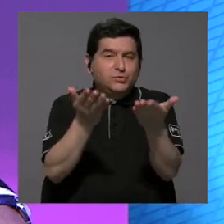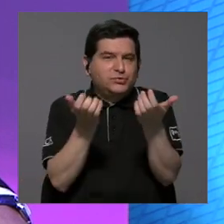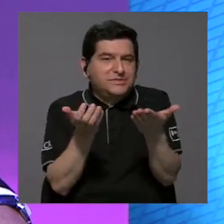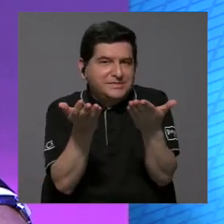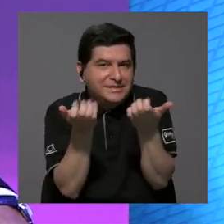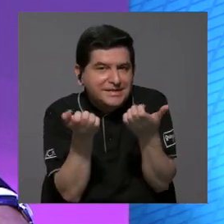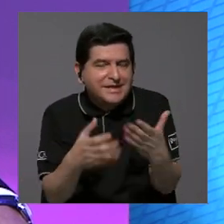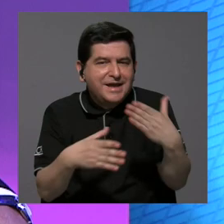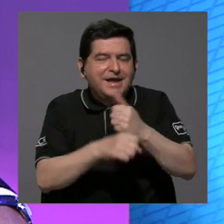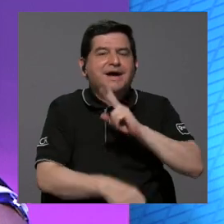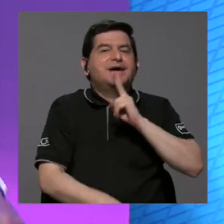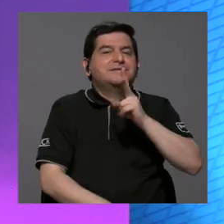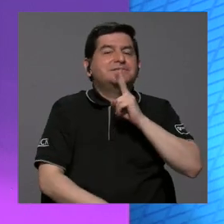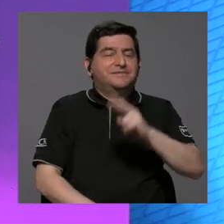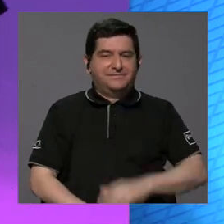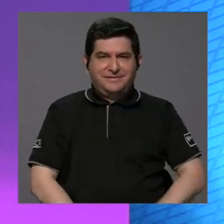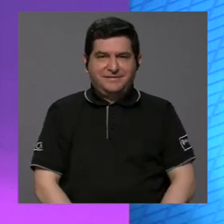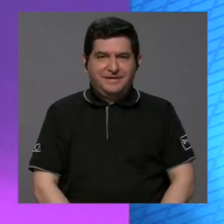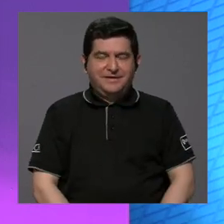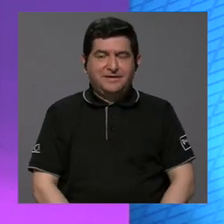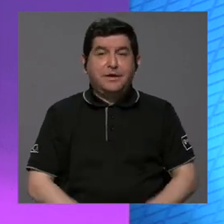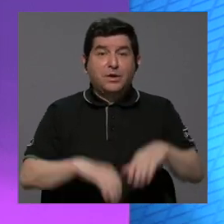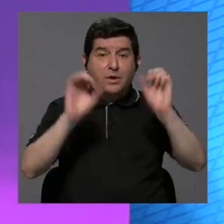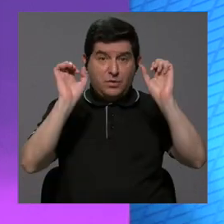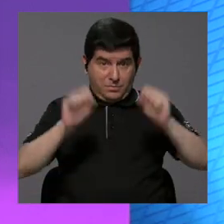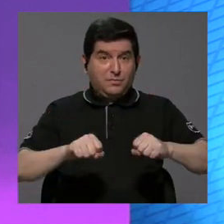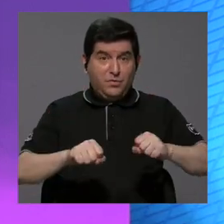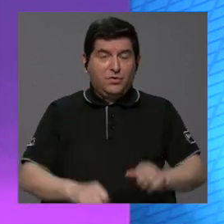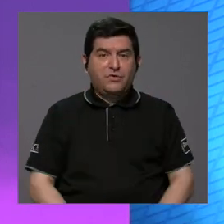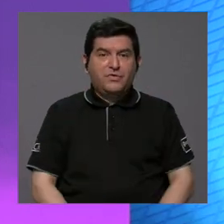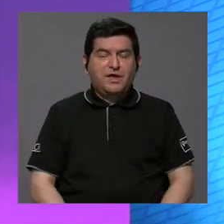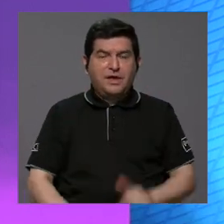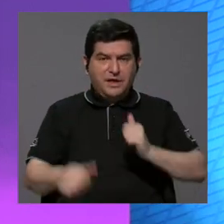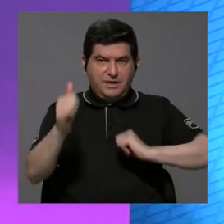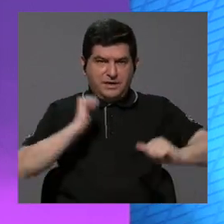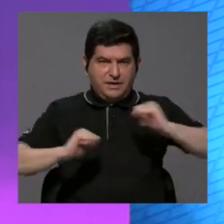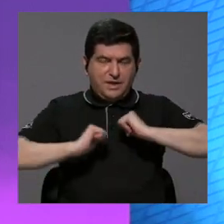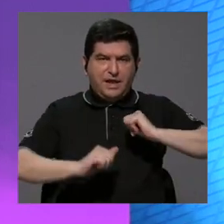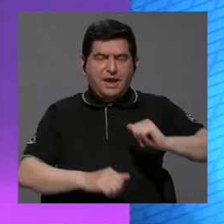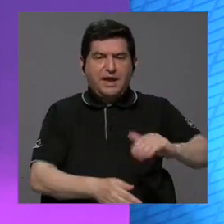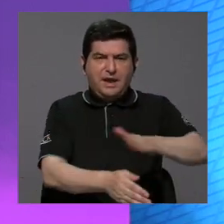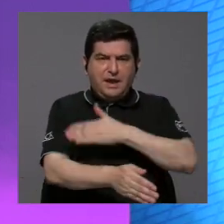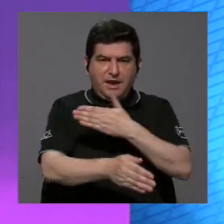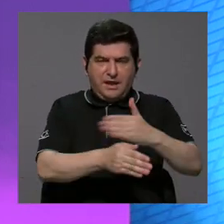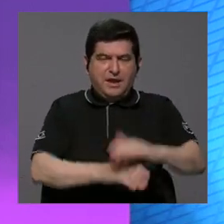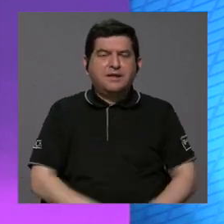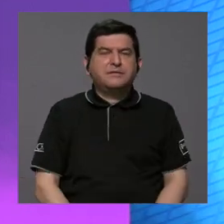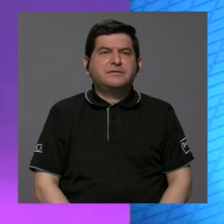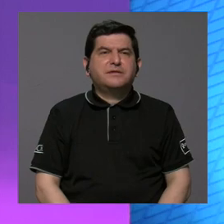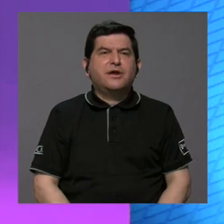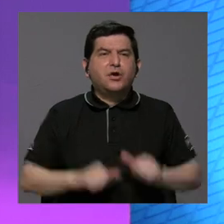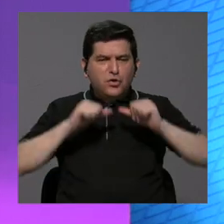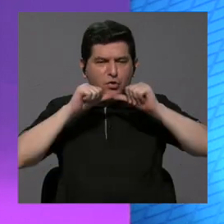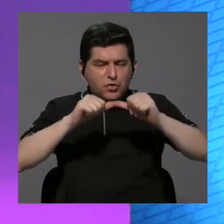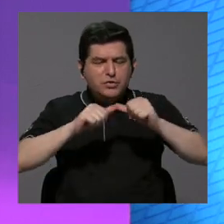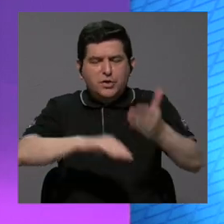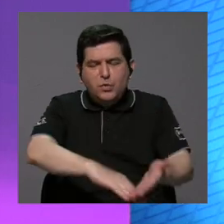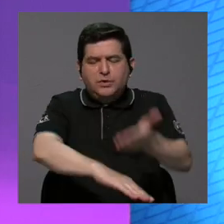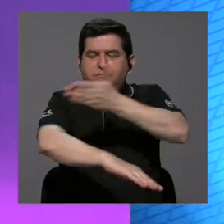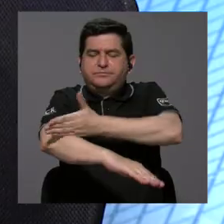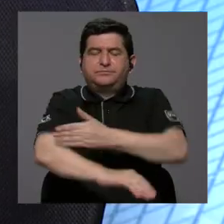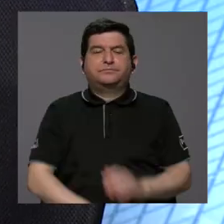que se hagan realidad para poder llevar el teatro musical hacia hacia el próximo peldaño